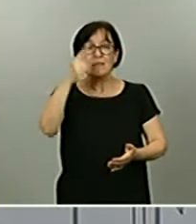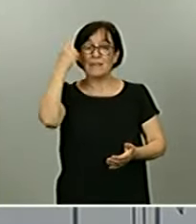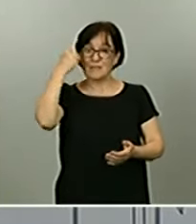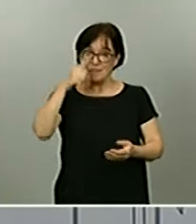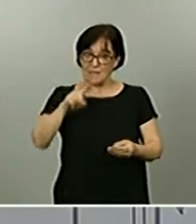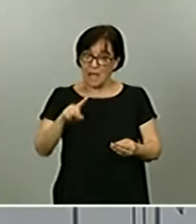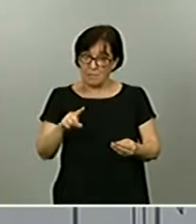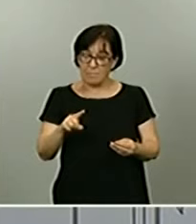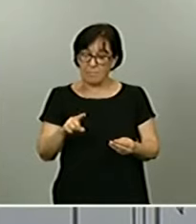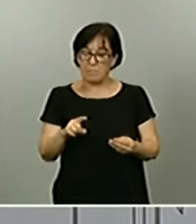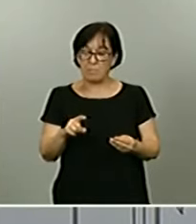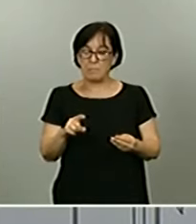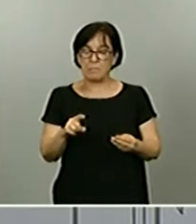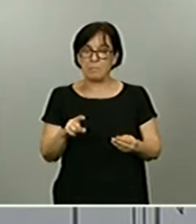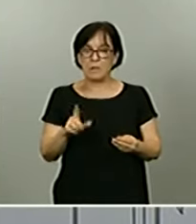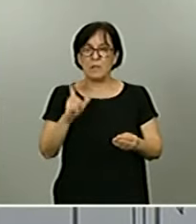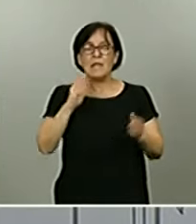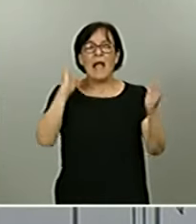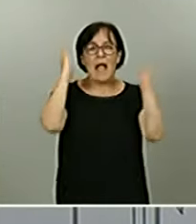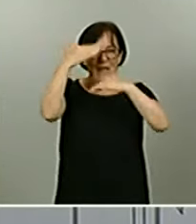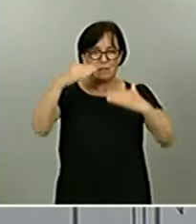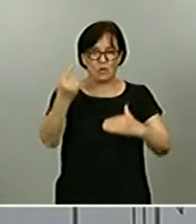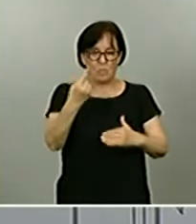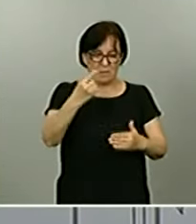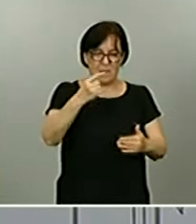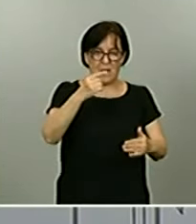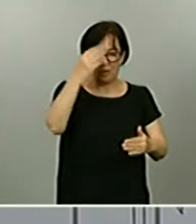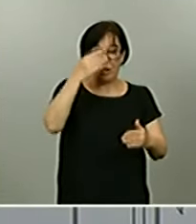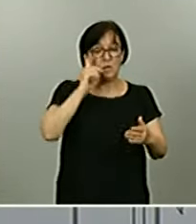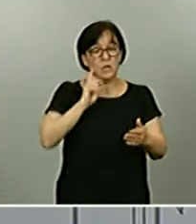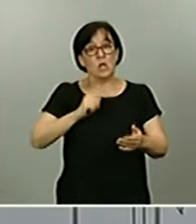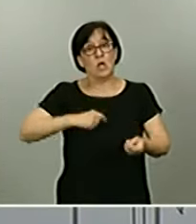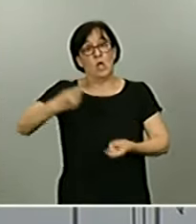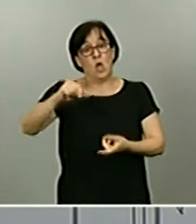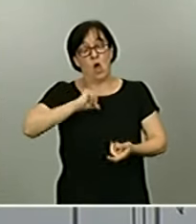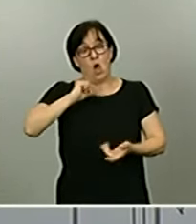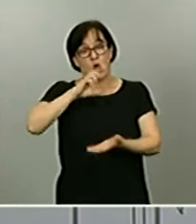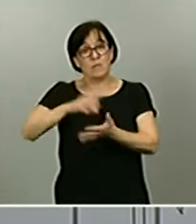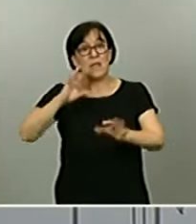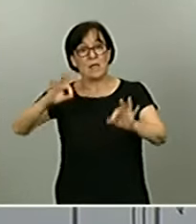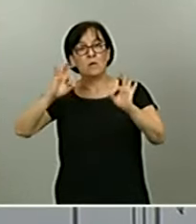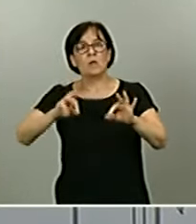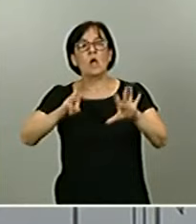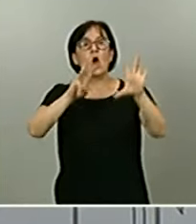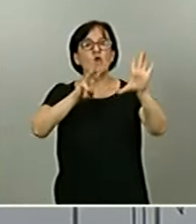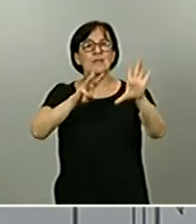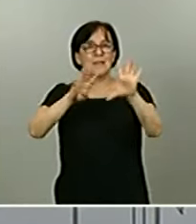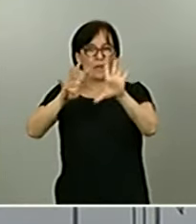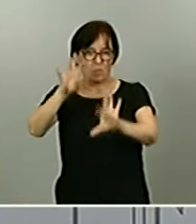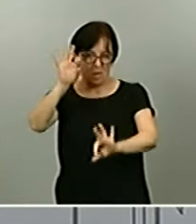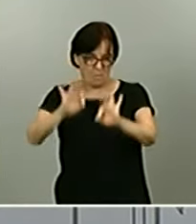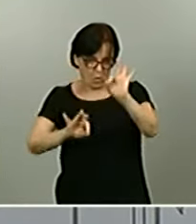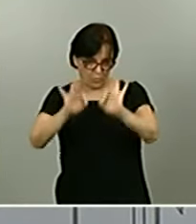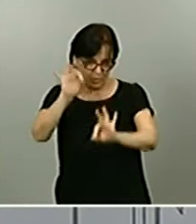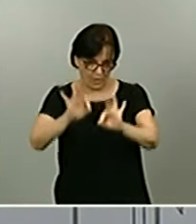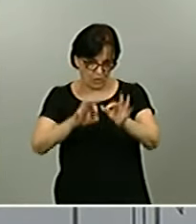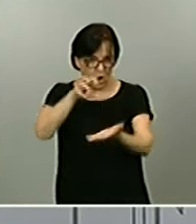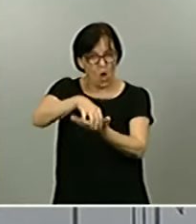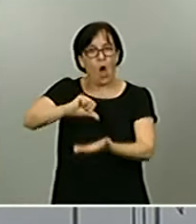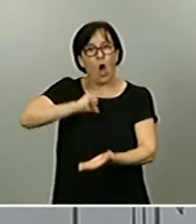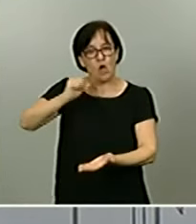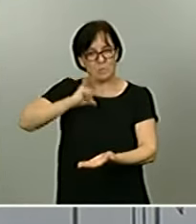esto en atención primaria. Y sabemos que en atención hospitalaria o especializada es al 89%. Sabemos además que